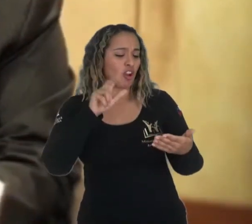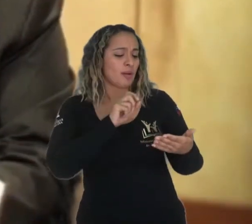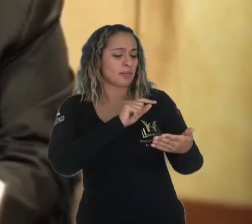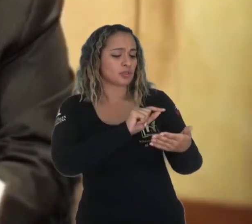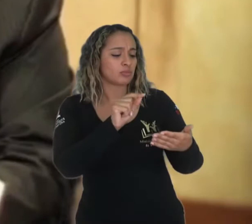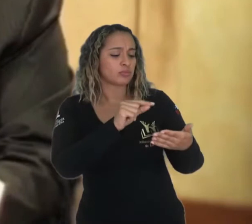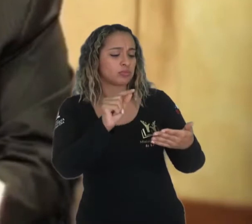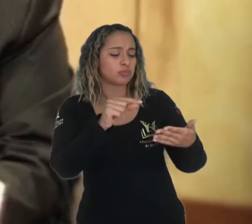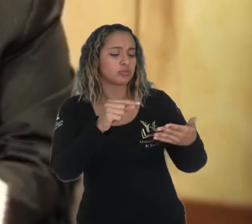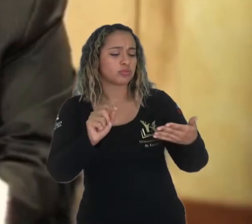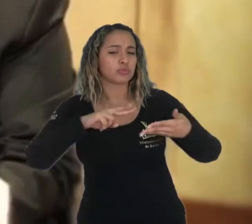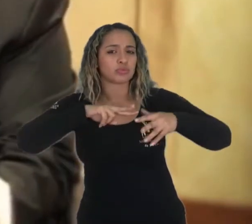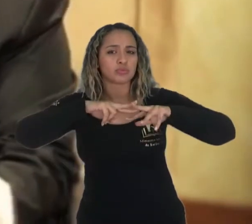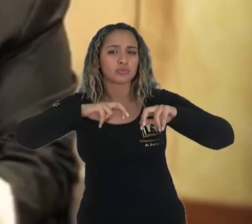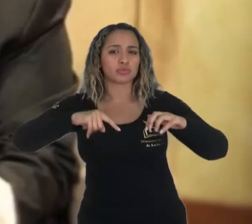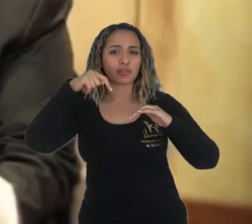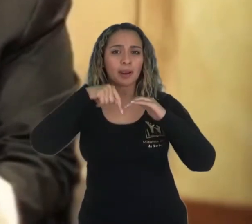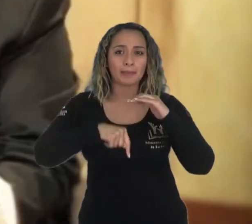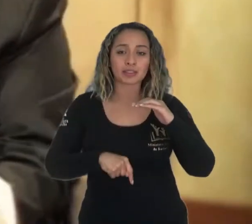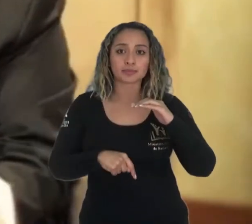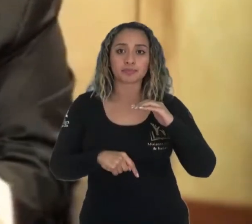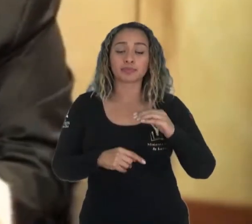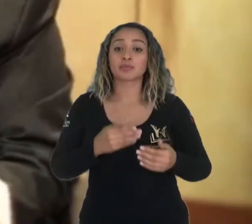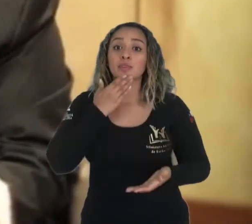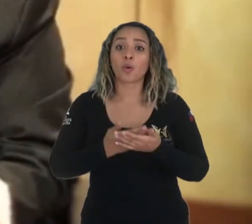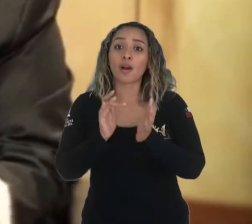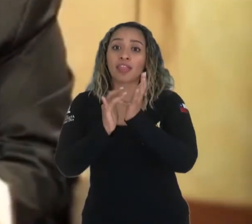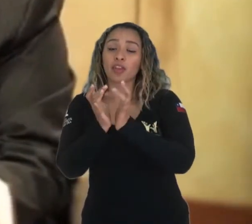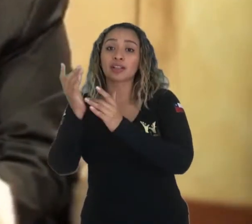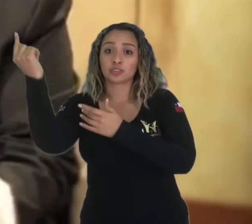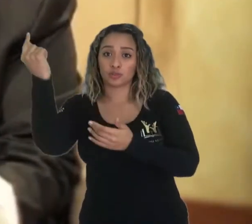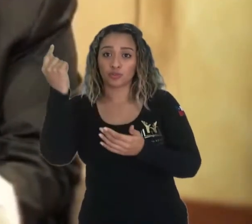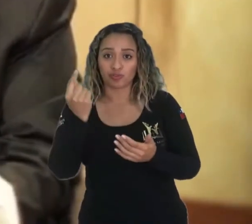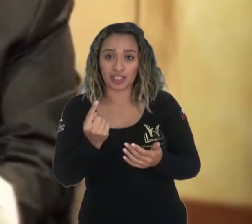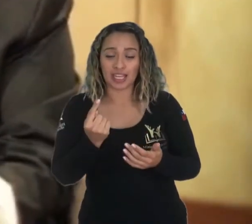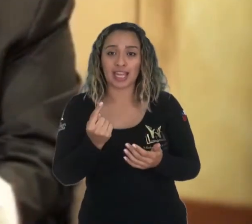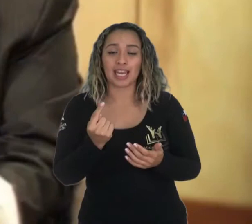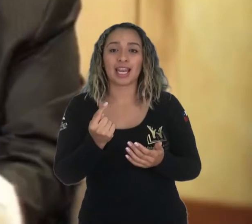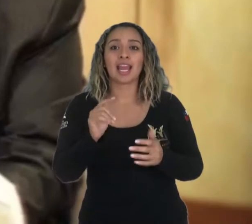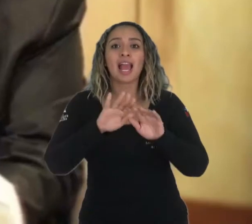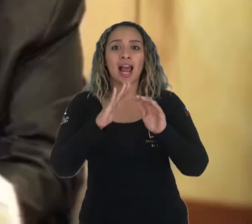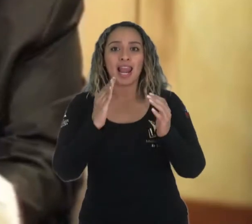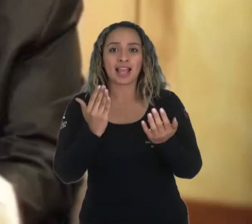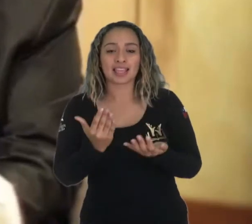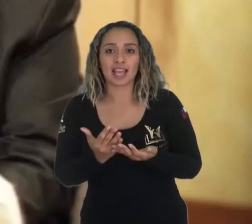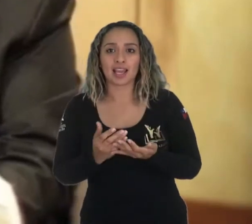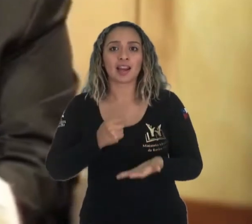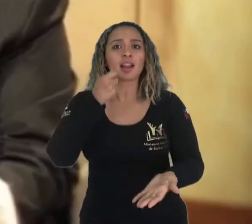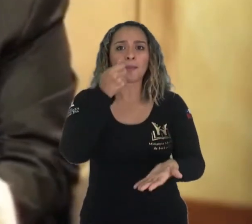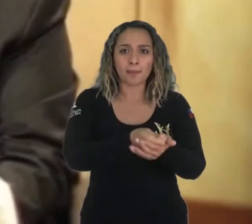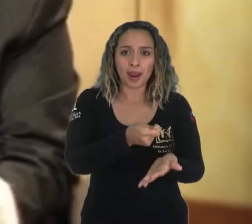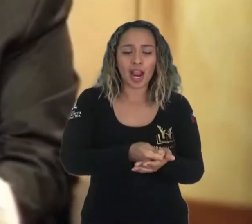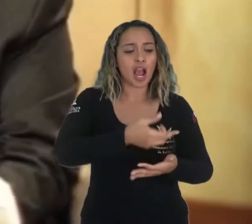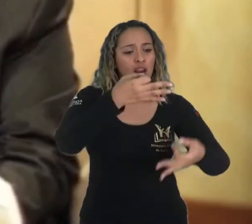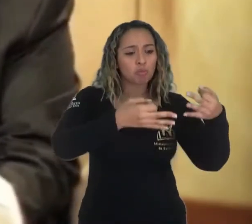investigación Porque si cuando Jesús vuelva a la tierra, viene para dar la recompensa a los justos y a los